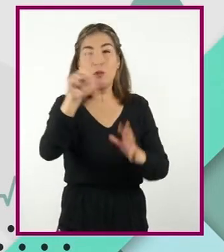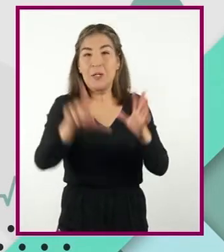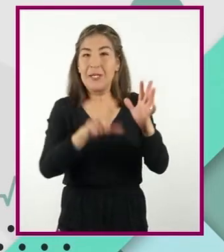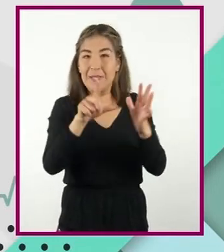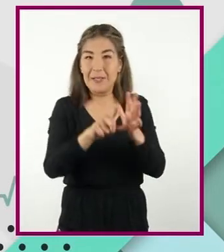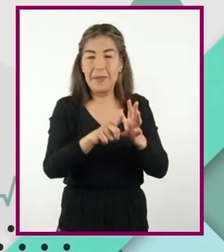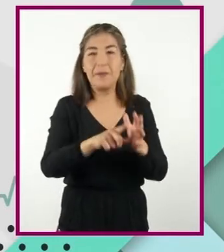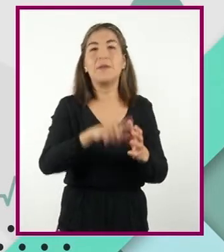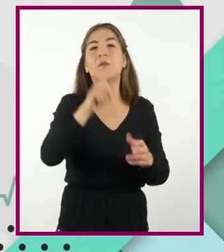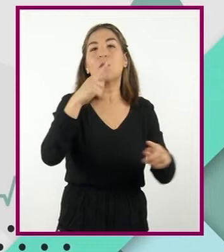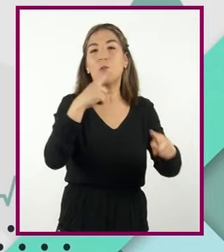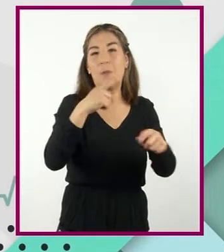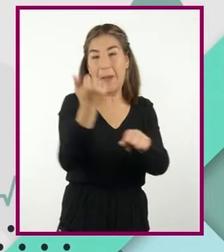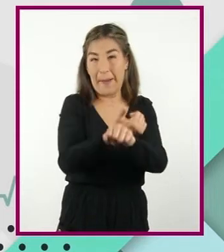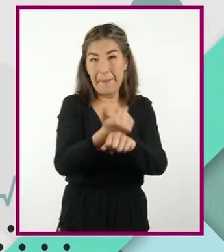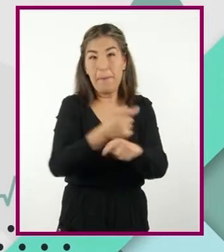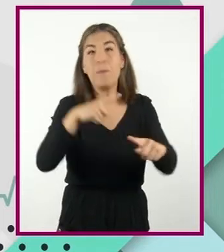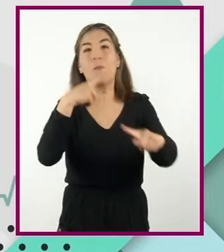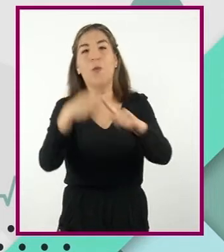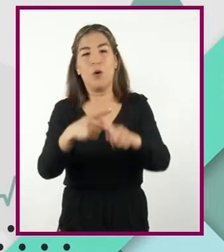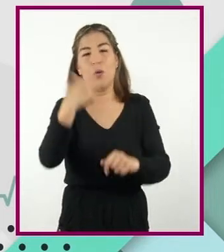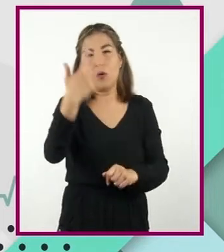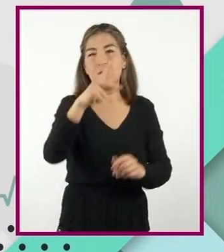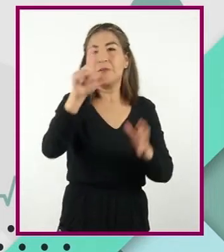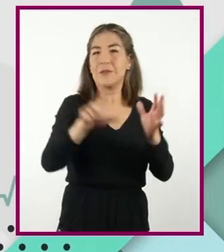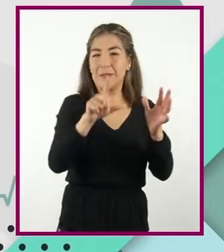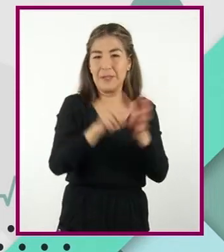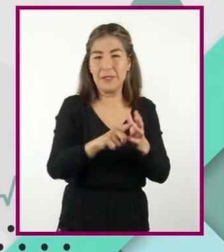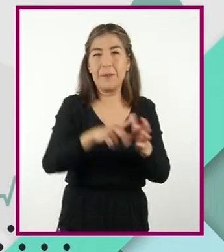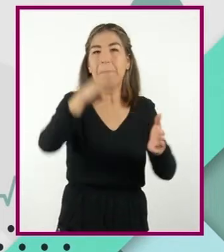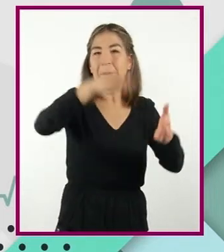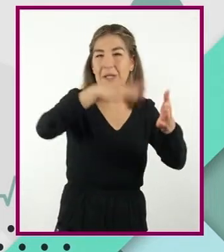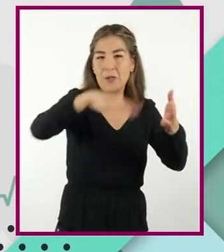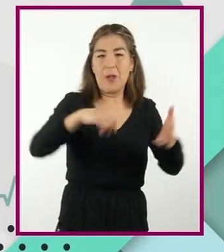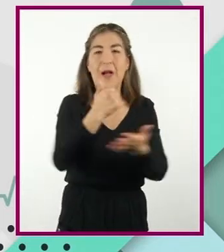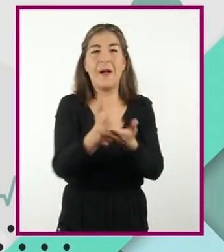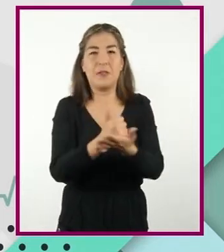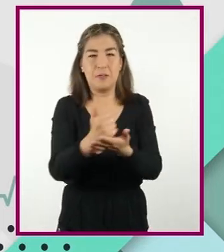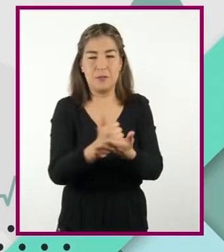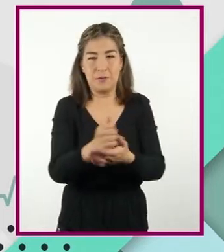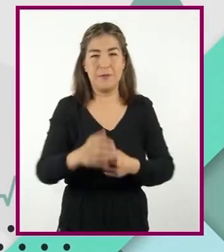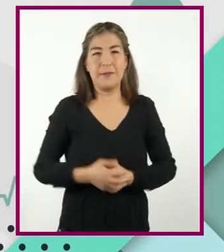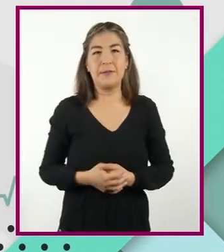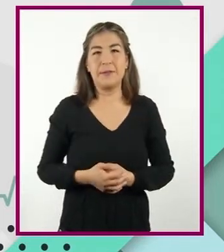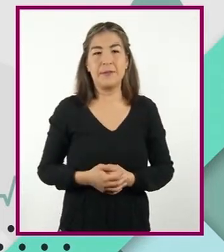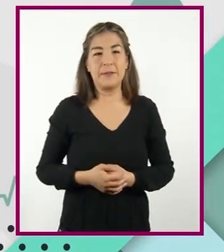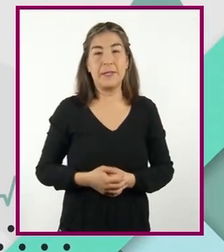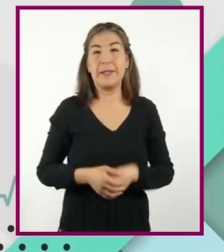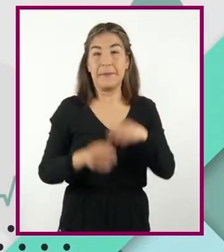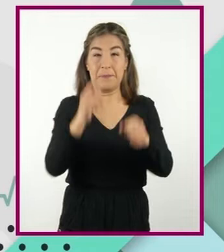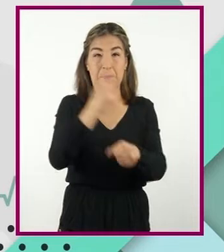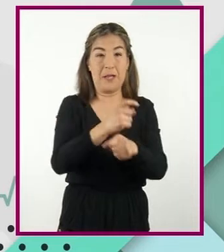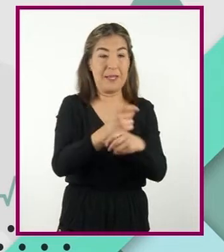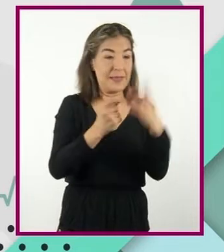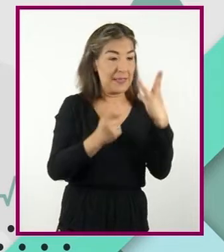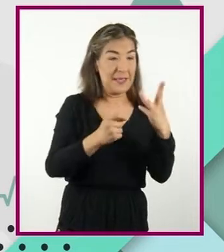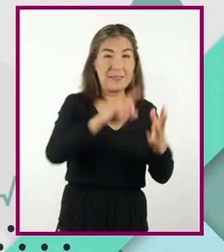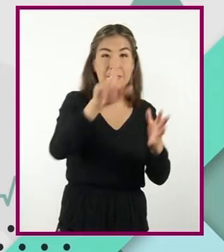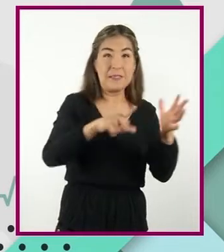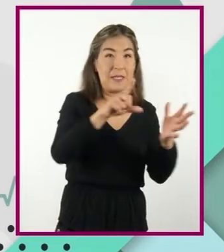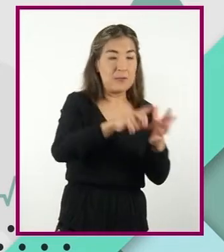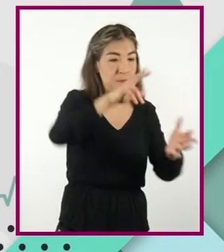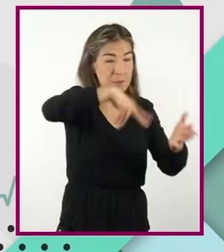amarilla por 18 litros de pintura azul. La segunda razón, tenemos 3 litros de pintura amarilla.